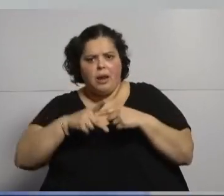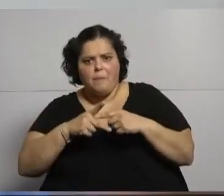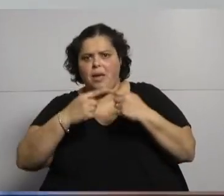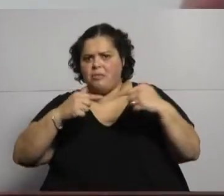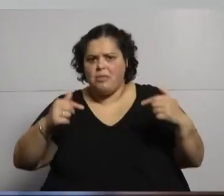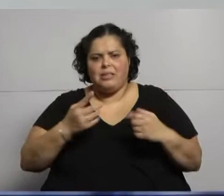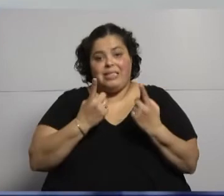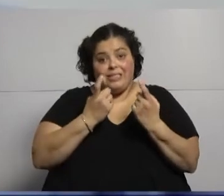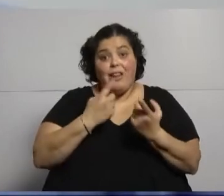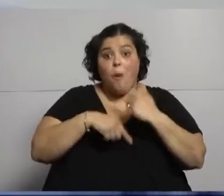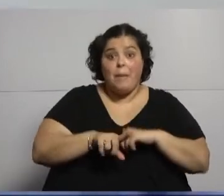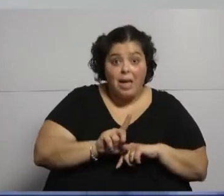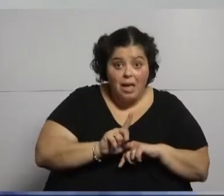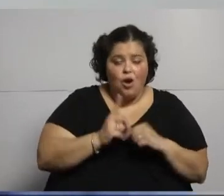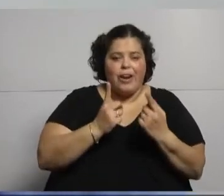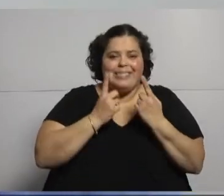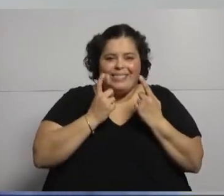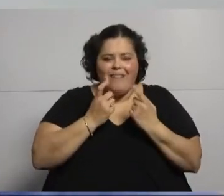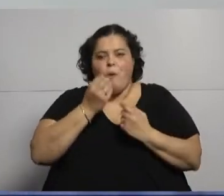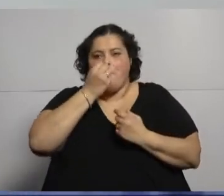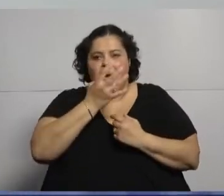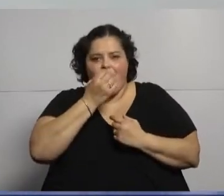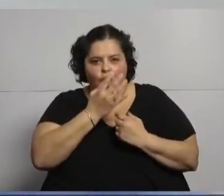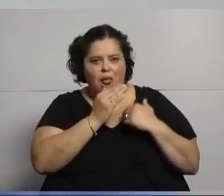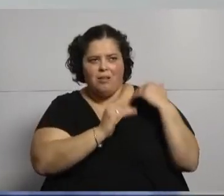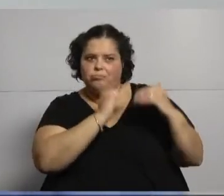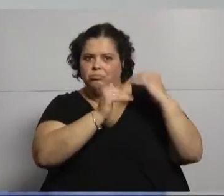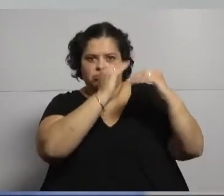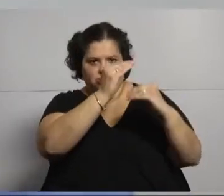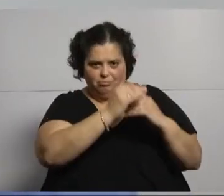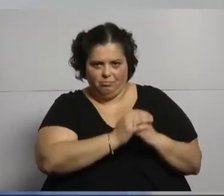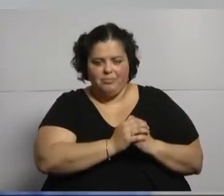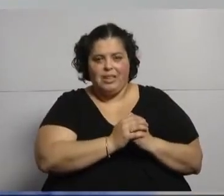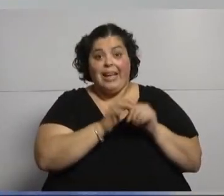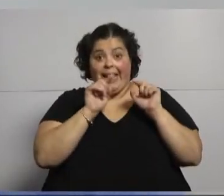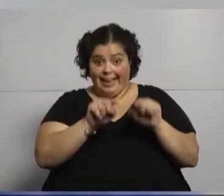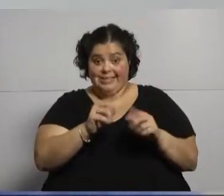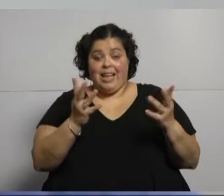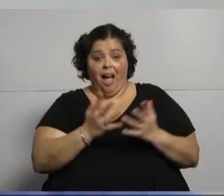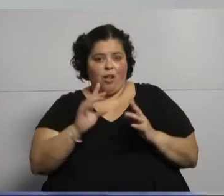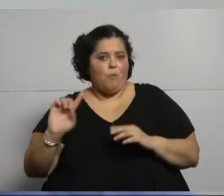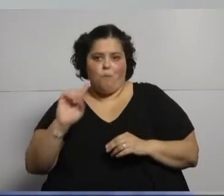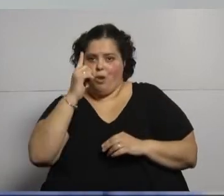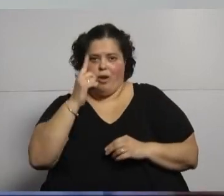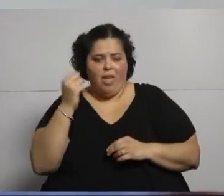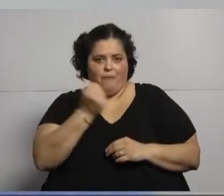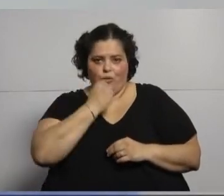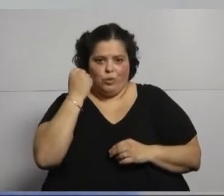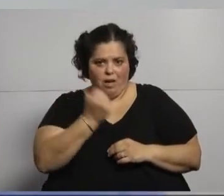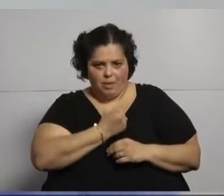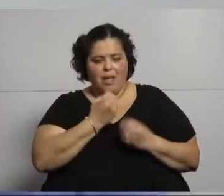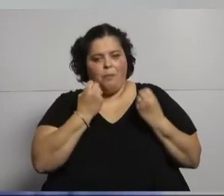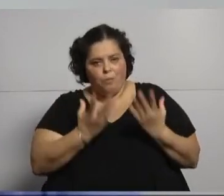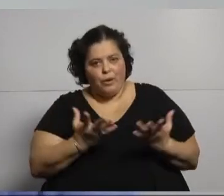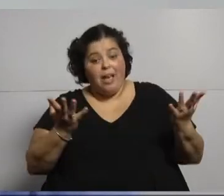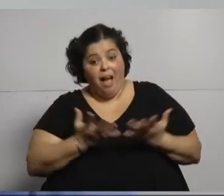cuenta que teníamos todavía un margen de mejora progresivo y gigante. Y ese se ha vuelto una de las prioridades esenciales, porque precisamente